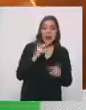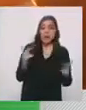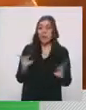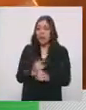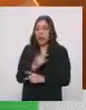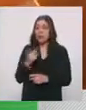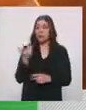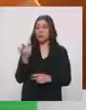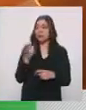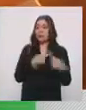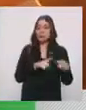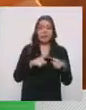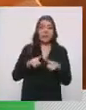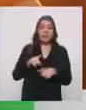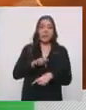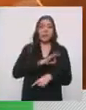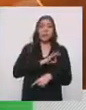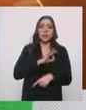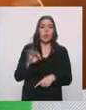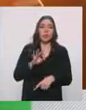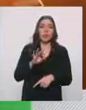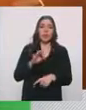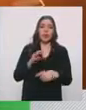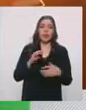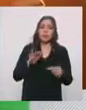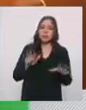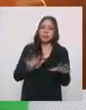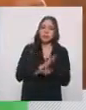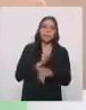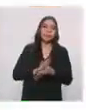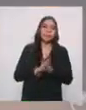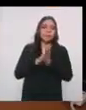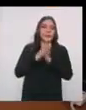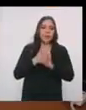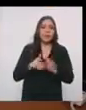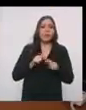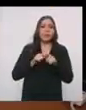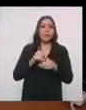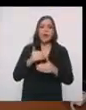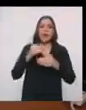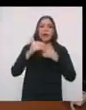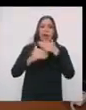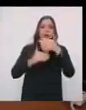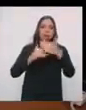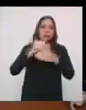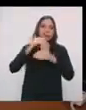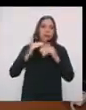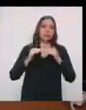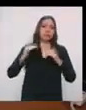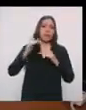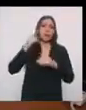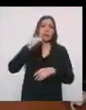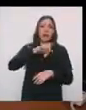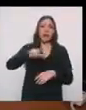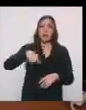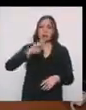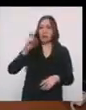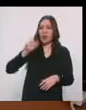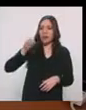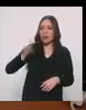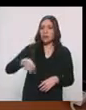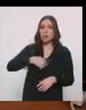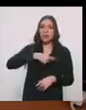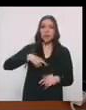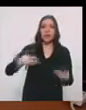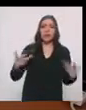seguir apalancando una esperanza realista para hacer frente a las adversidades, para reconocer perfectamente cuáles son nuestros recursos y nuestras